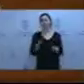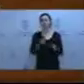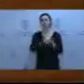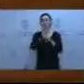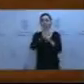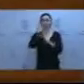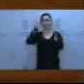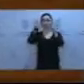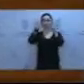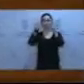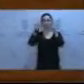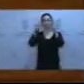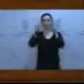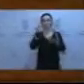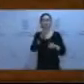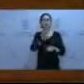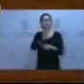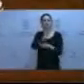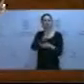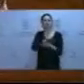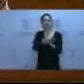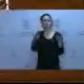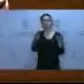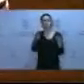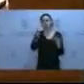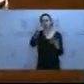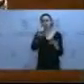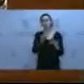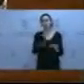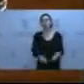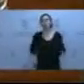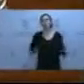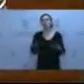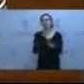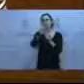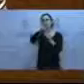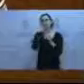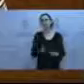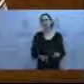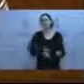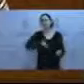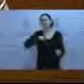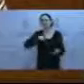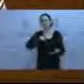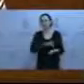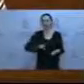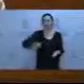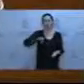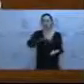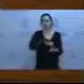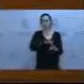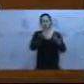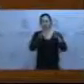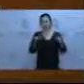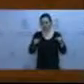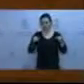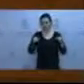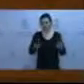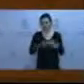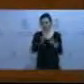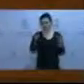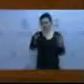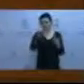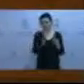educación supone solo el 18% del total del presupuesto global asturiano, el 18%.